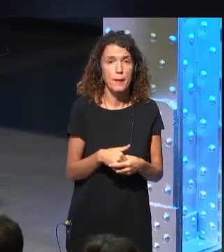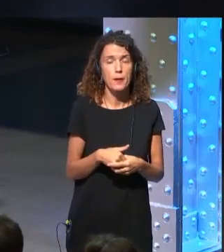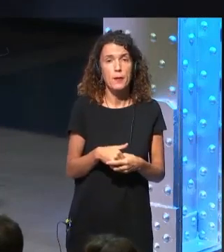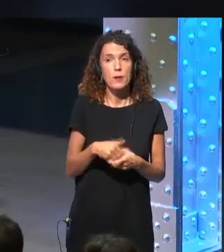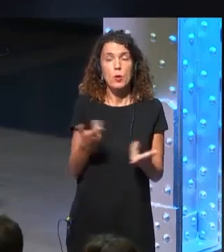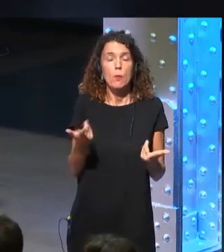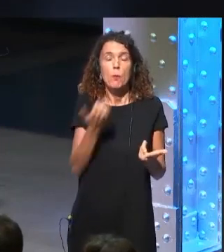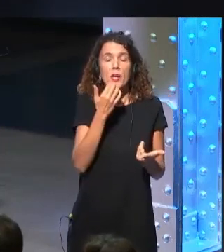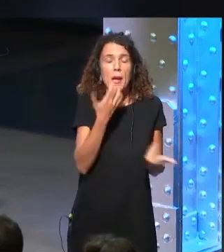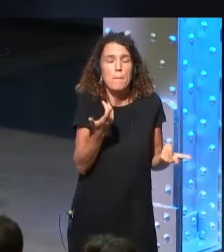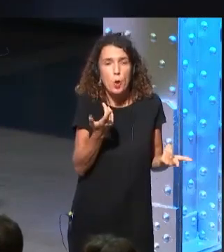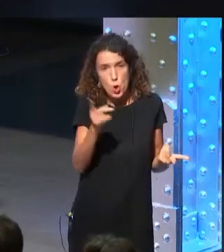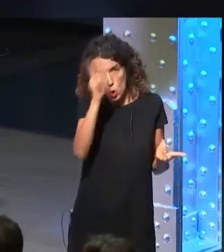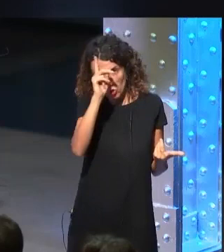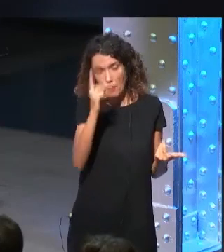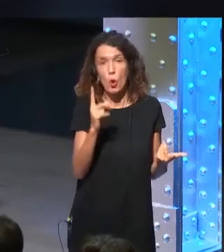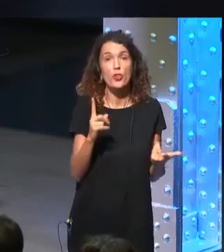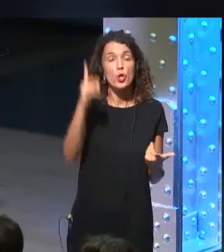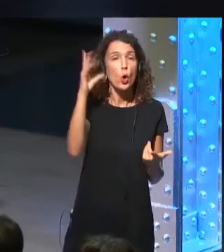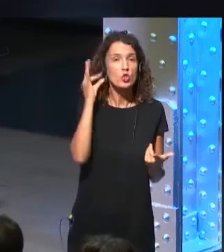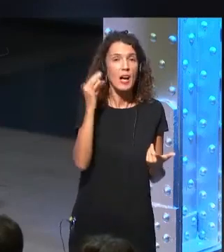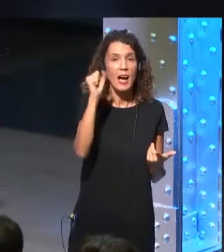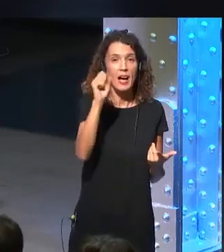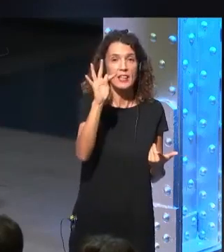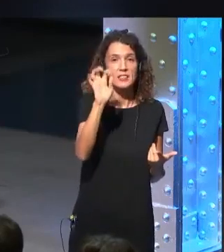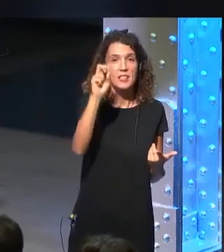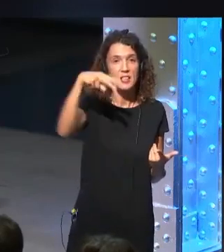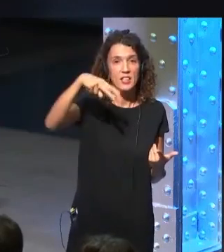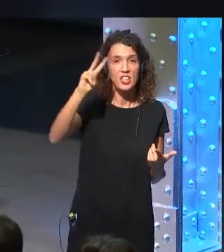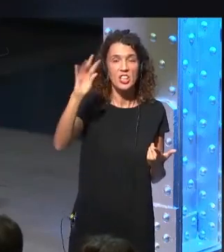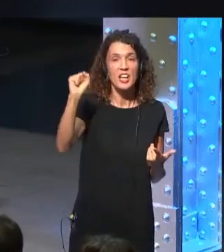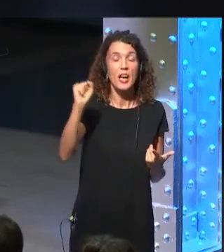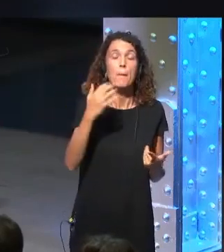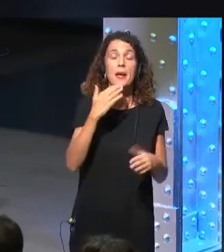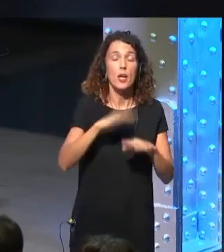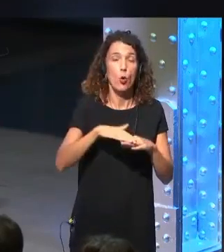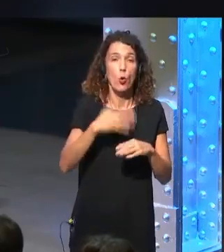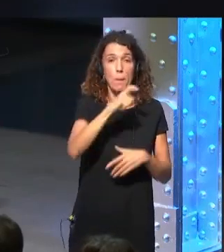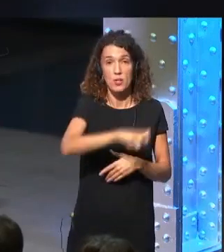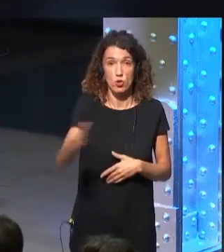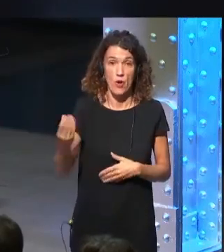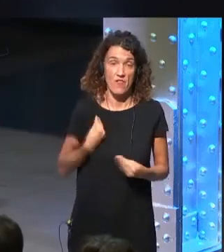no sabemos el aspecto, por ejemplo, que tendría la diosa Atenea, pero para la población de Atenas,